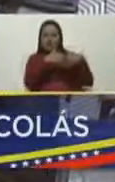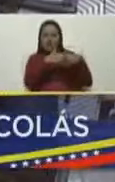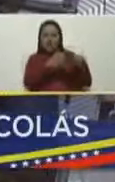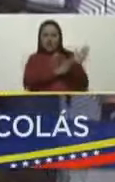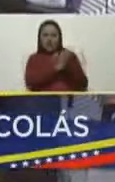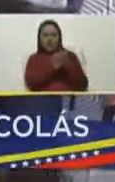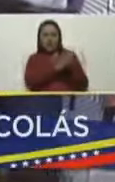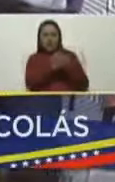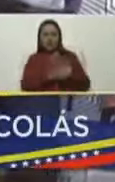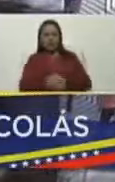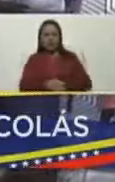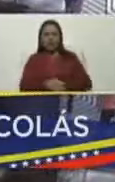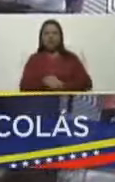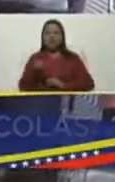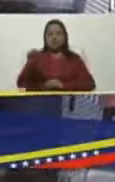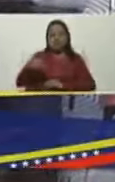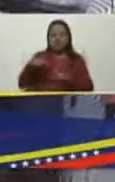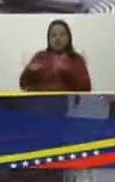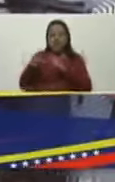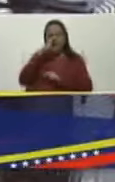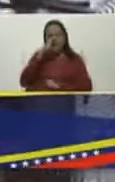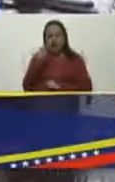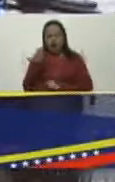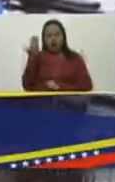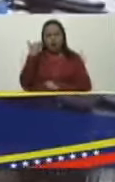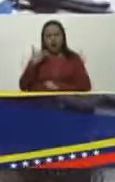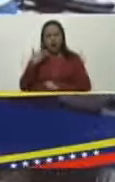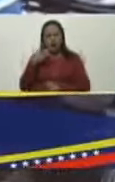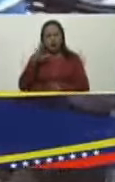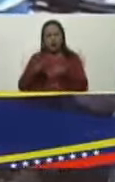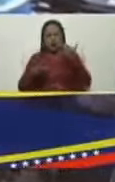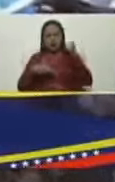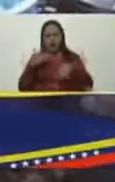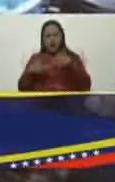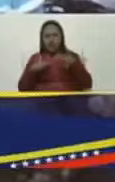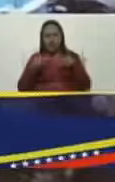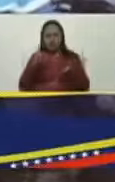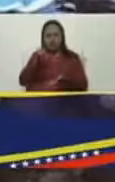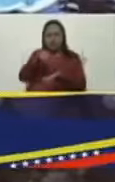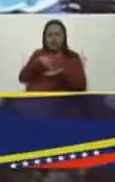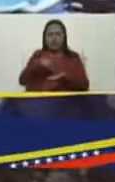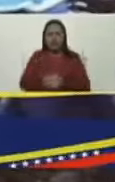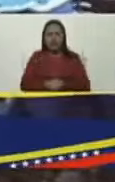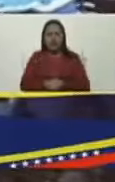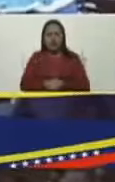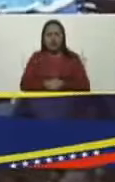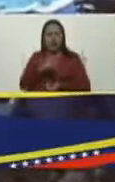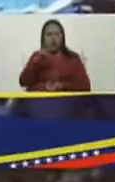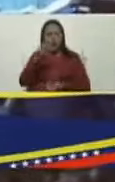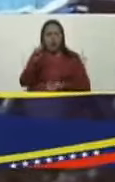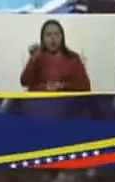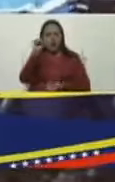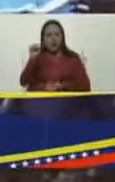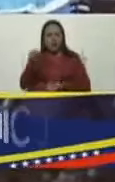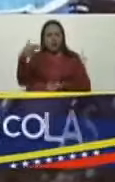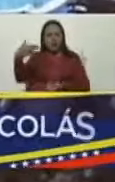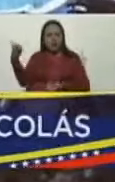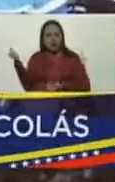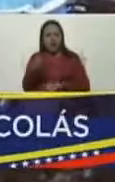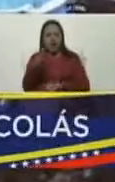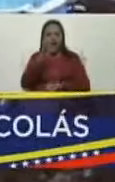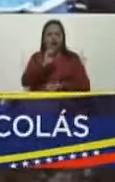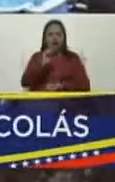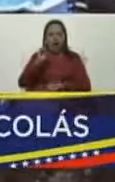emprendimiento? Con relación al año pasado, que en el último acto que estuvimos, WhatsApp ha crecido bastante. Ya no somos nada